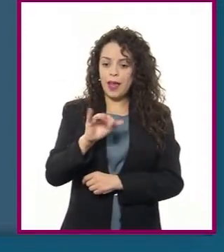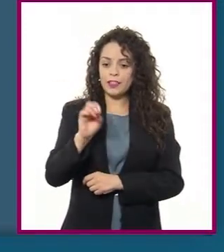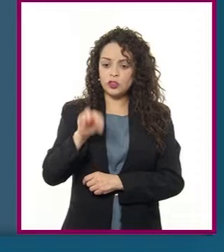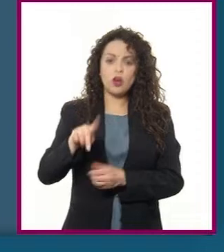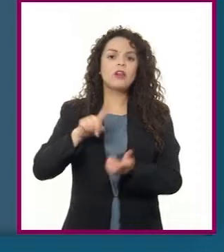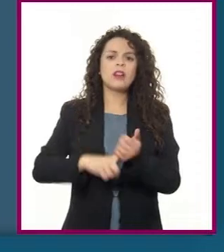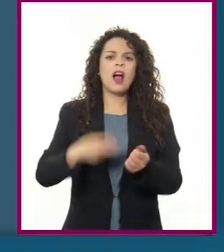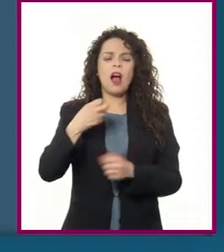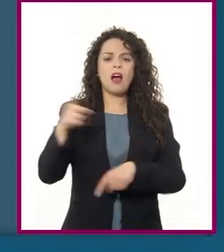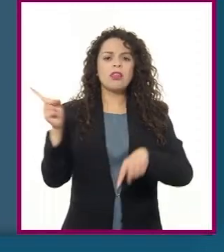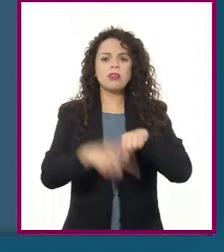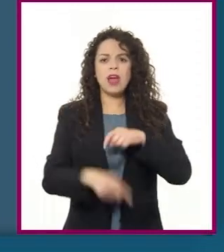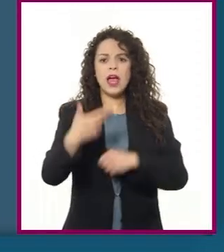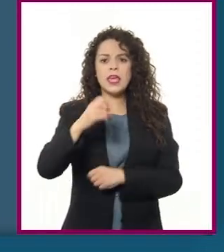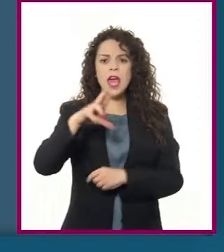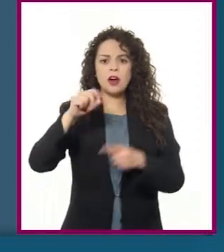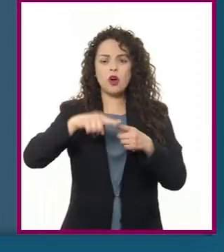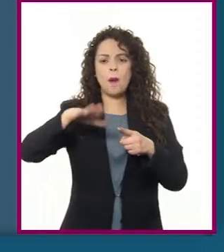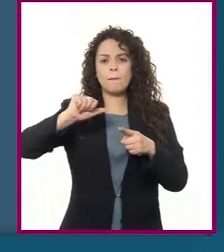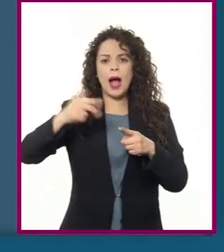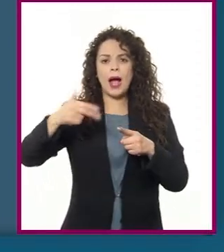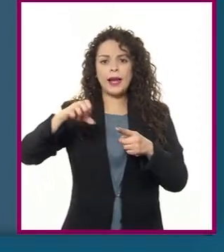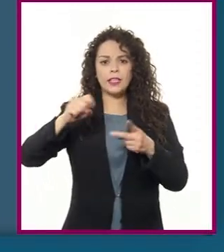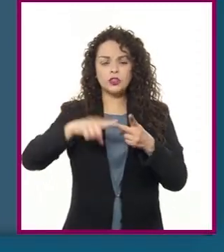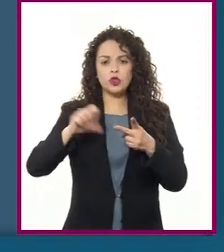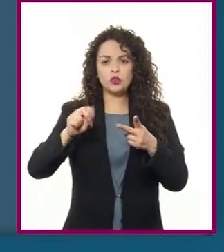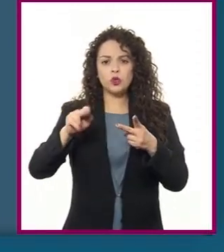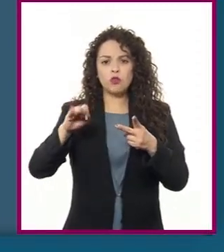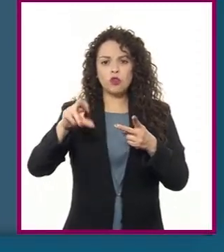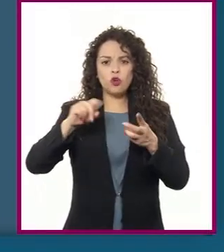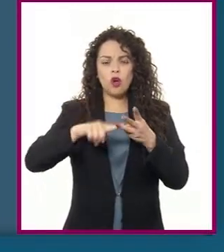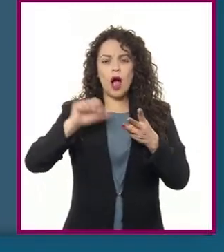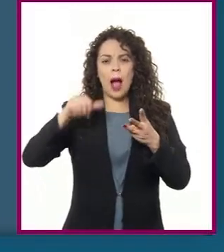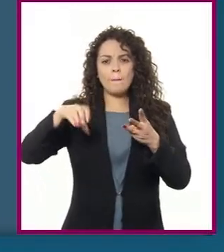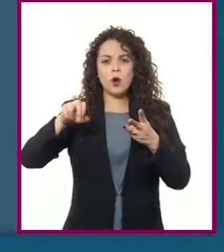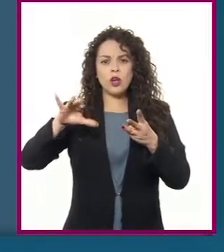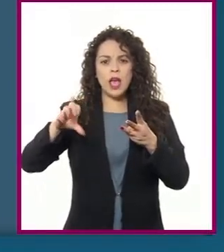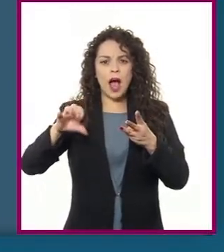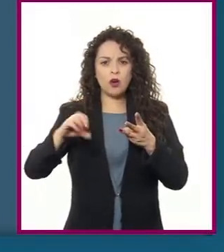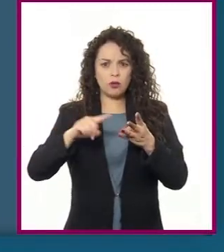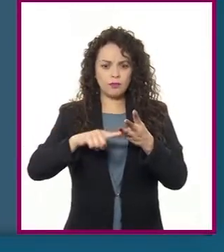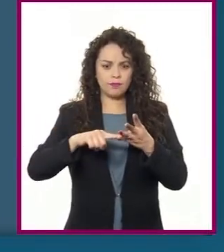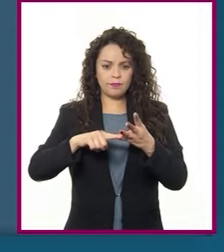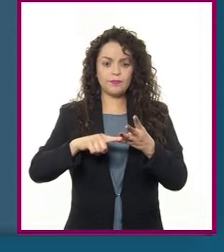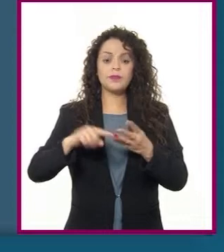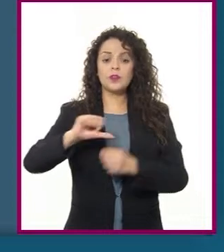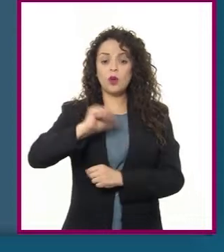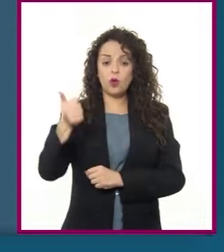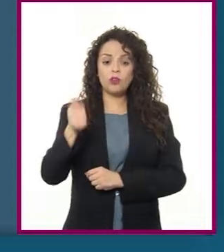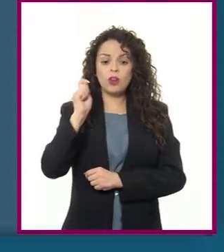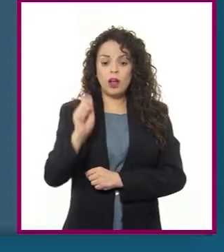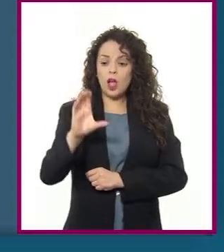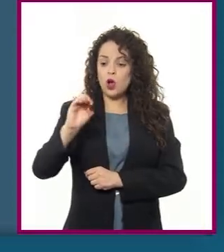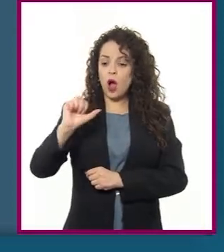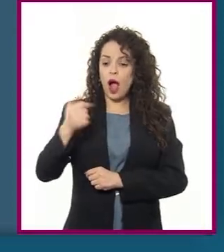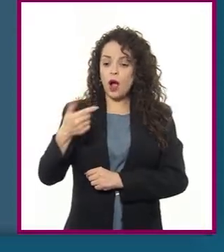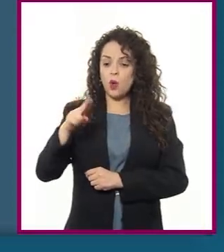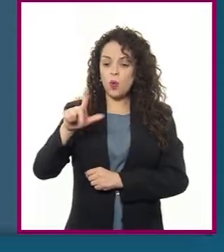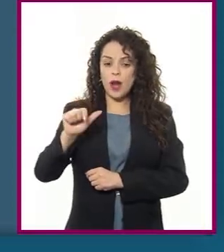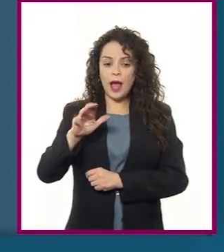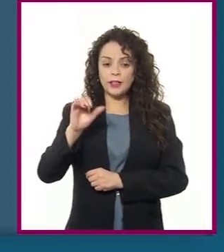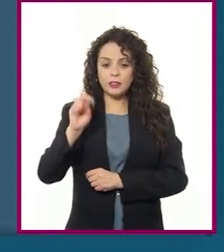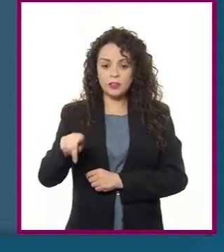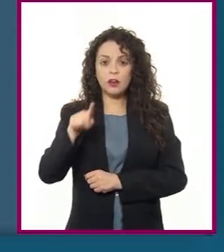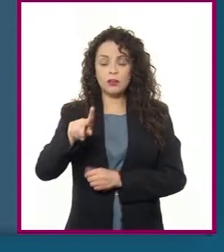eliminar hierro, manganeso, sulfuros y amoníaco, entre otras sustancias reductoras. En la coagulación, las impurezas se encuentran en el